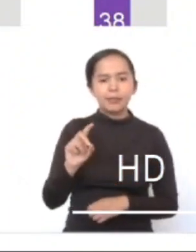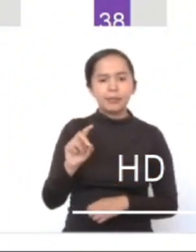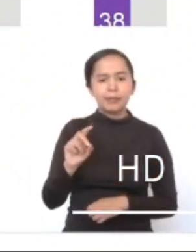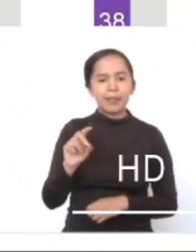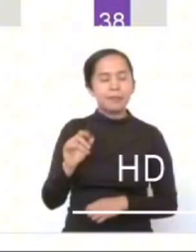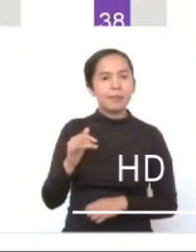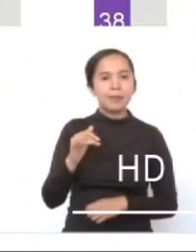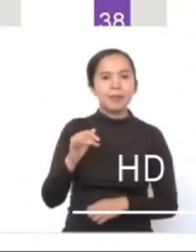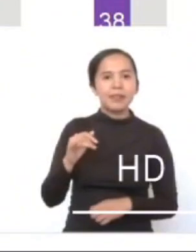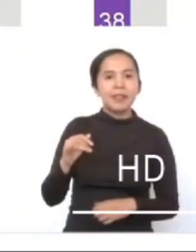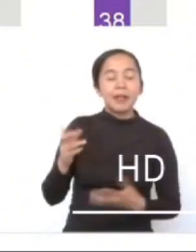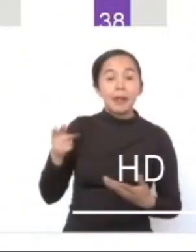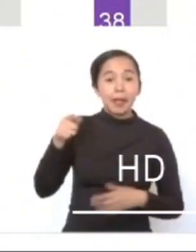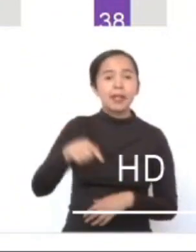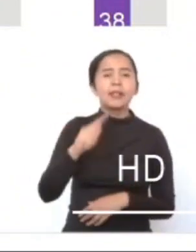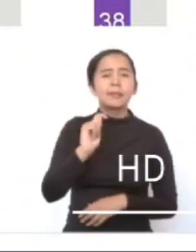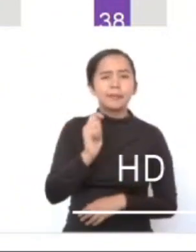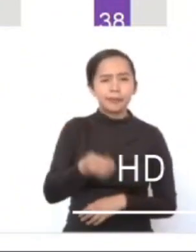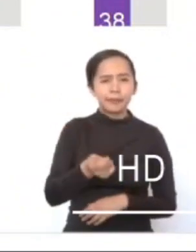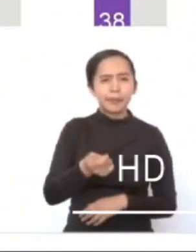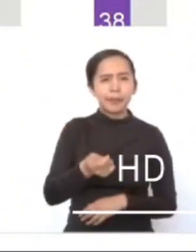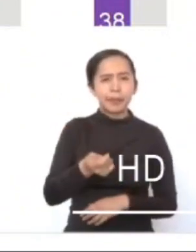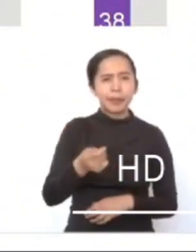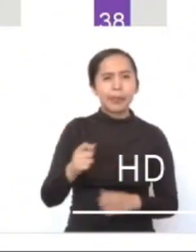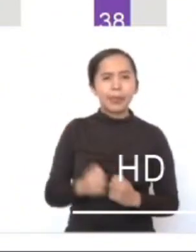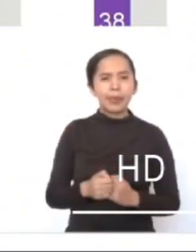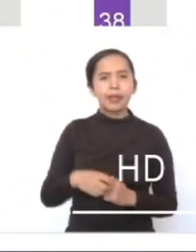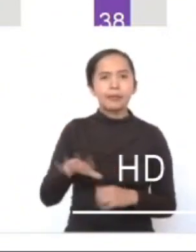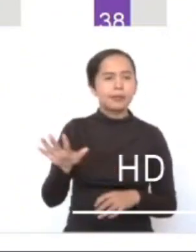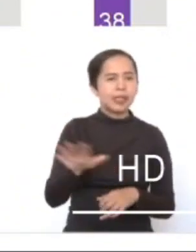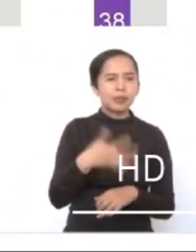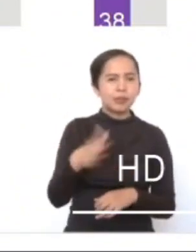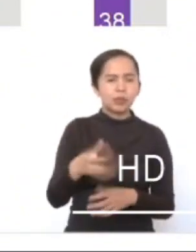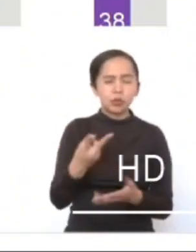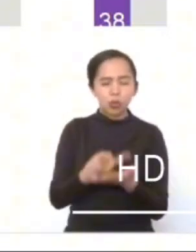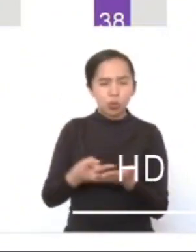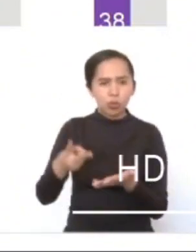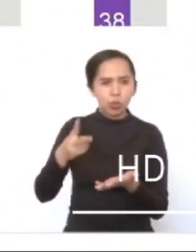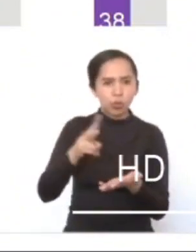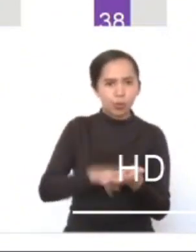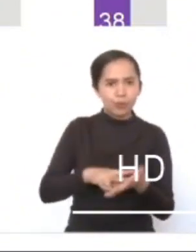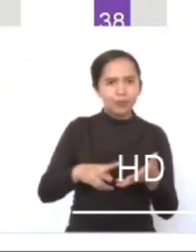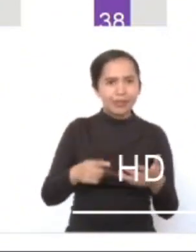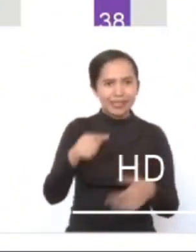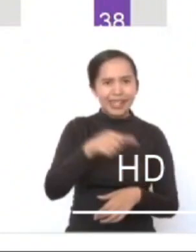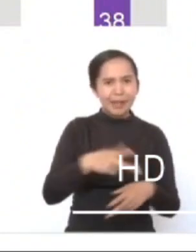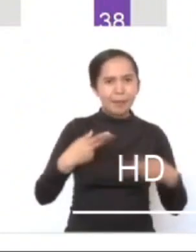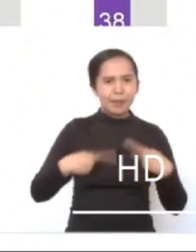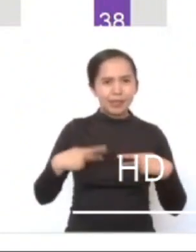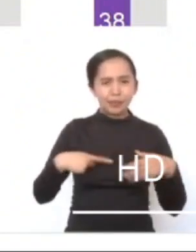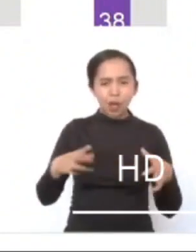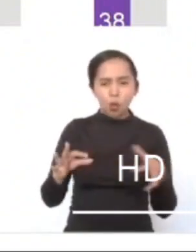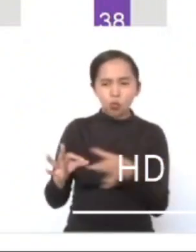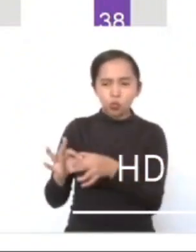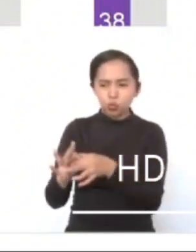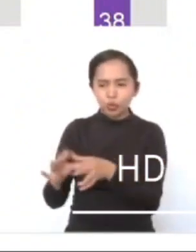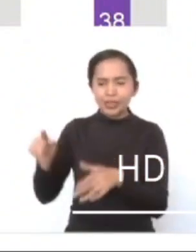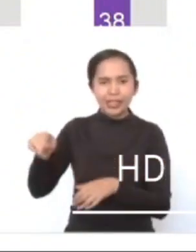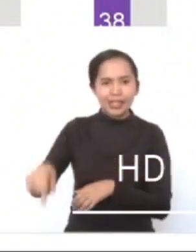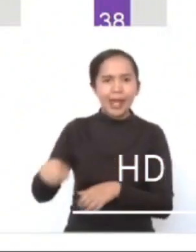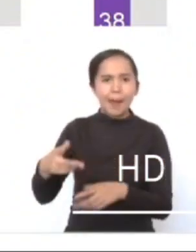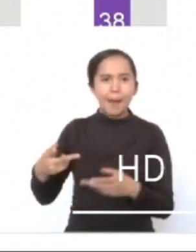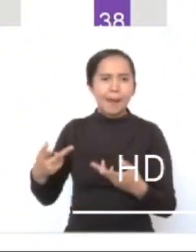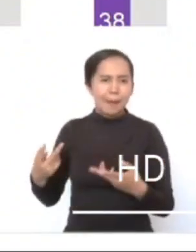aumento, es decir, tenemos casi el doble de imputados vinculados de los feminicidios que han